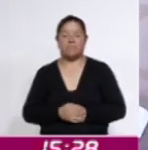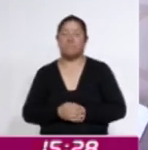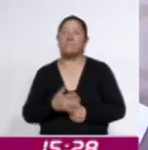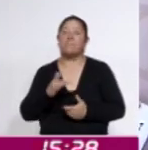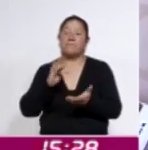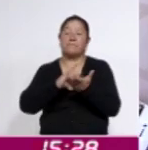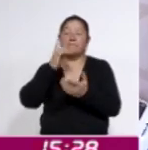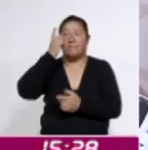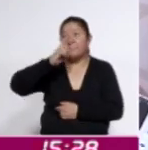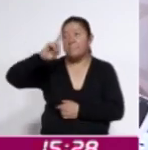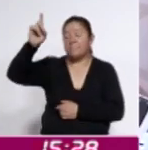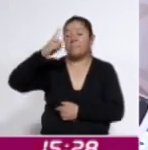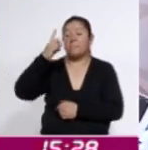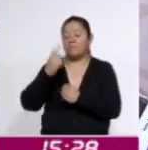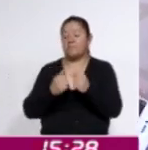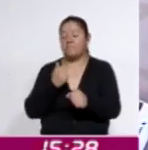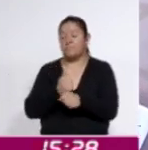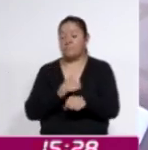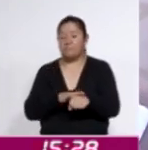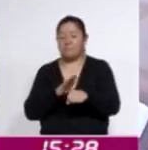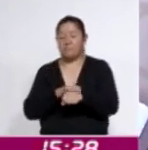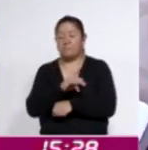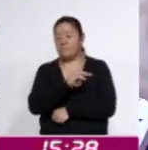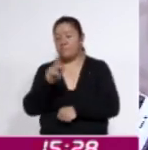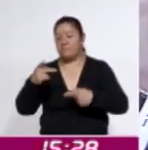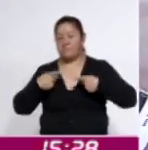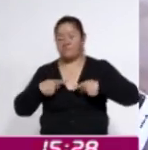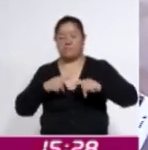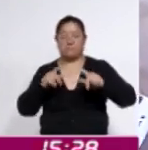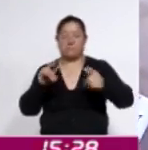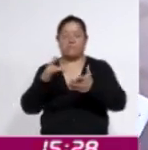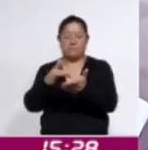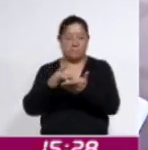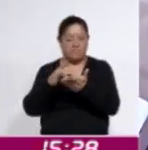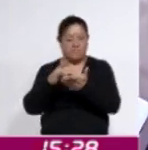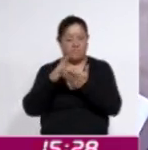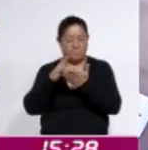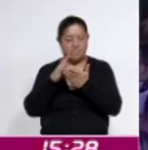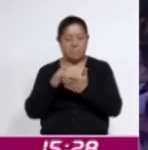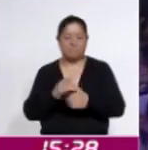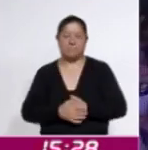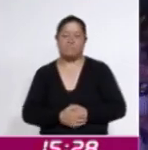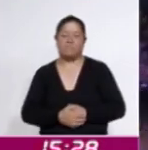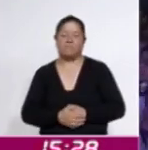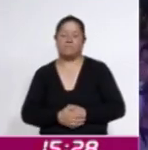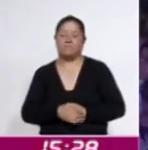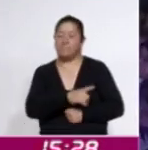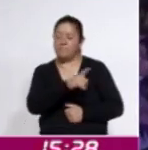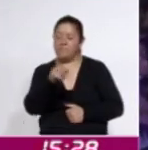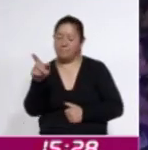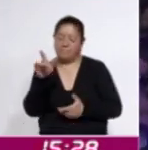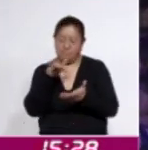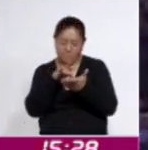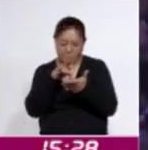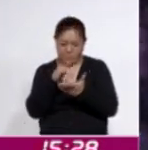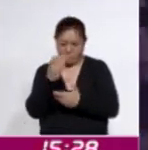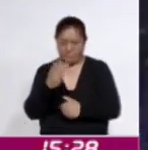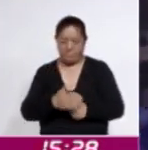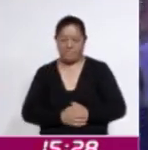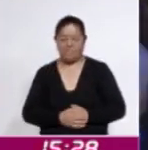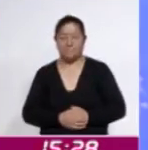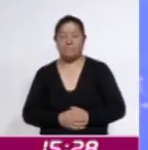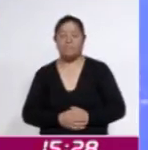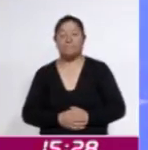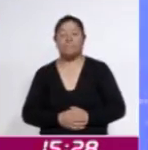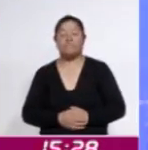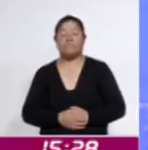Tlaxcala. Gracias a toda la gente de Tlaxcala que sigue apoyando nuestra música, que al final de cuentas, gracias a ellos, estamos aquí. La euforia se apoderó del público cuando